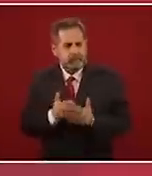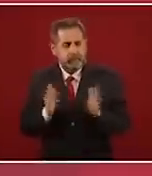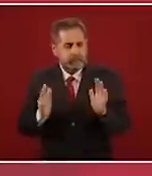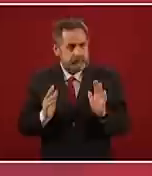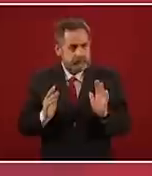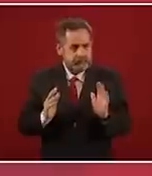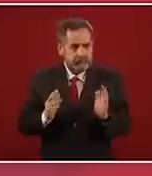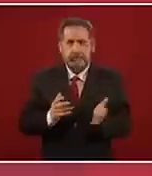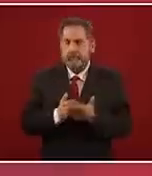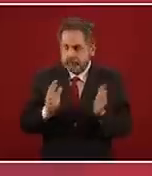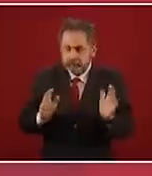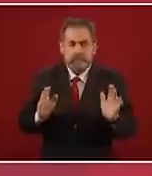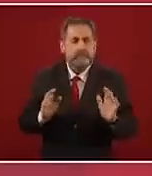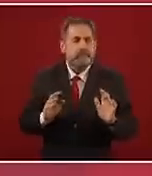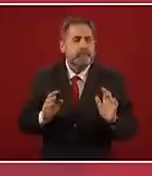por